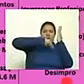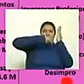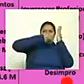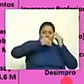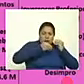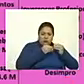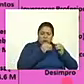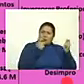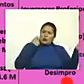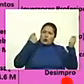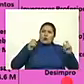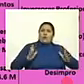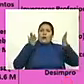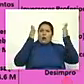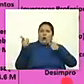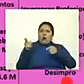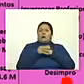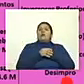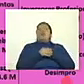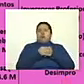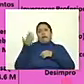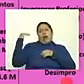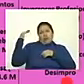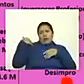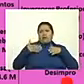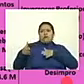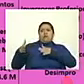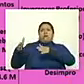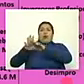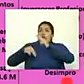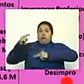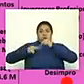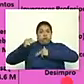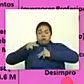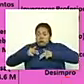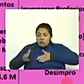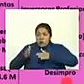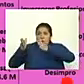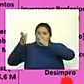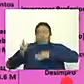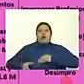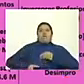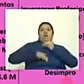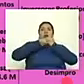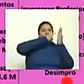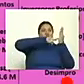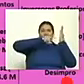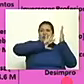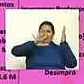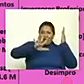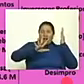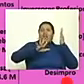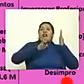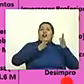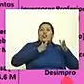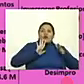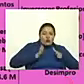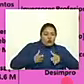famosa transversal que ya había sido entregada para ellos como una adición del contrato de Ruta del